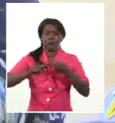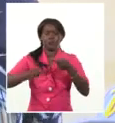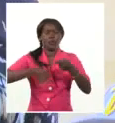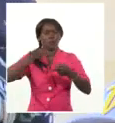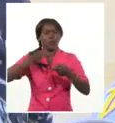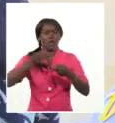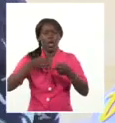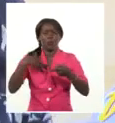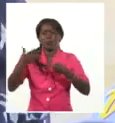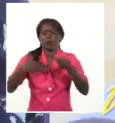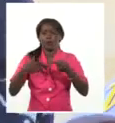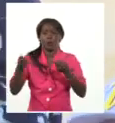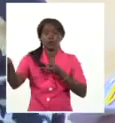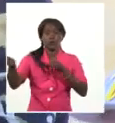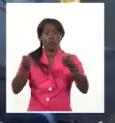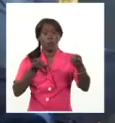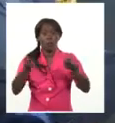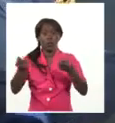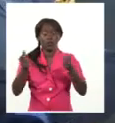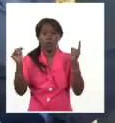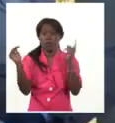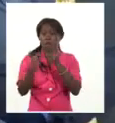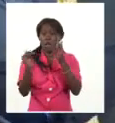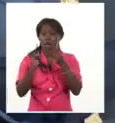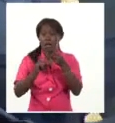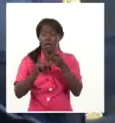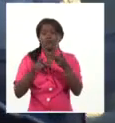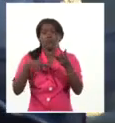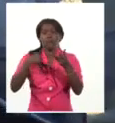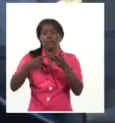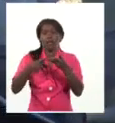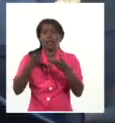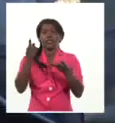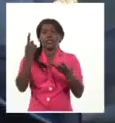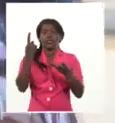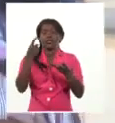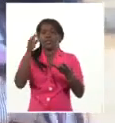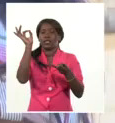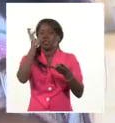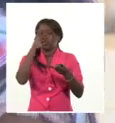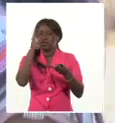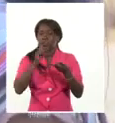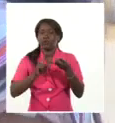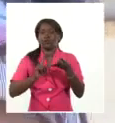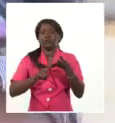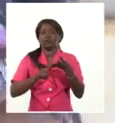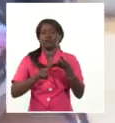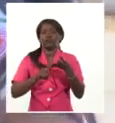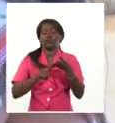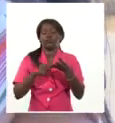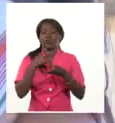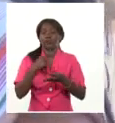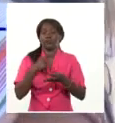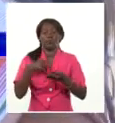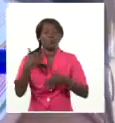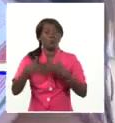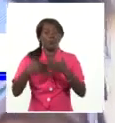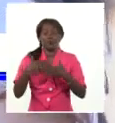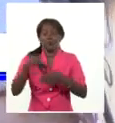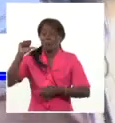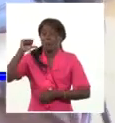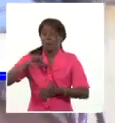así como la necesidad de un círculo infantil nos está afectando realmente en estos momentos es la transportación